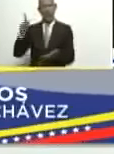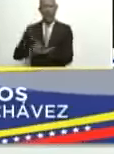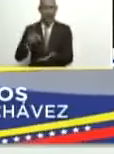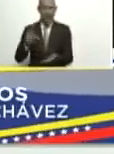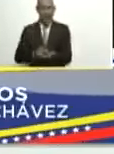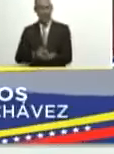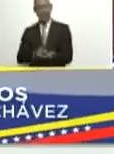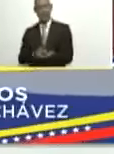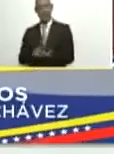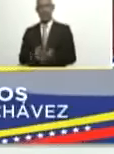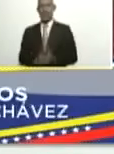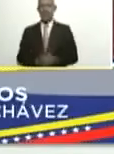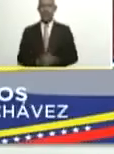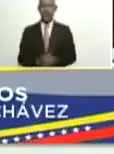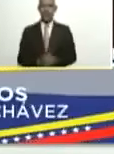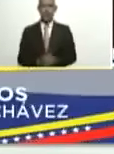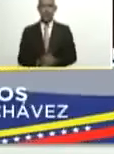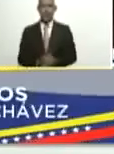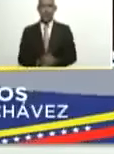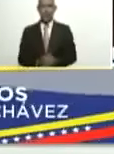participativa y protagónica.